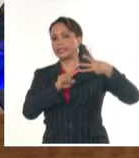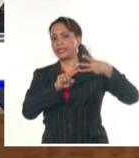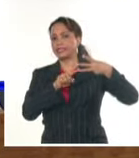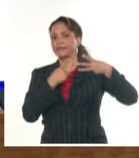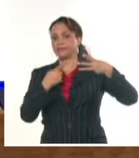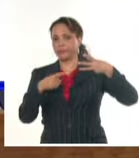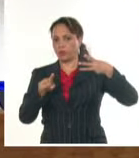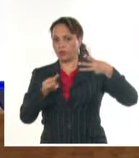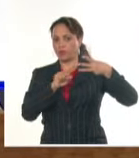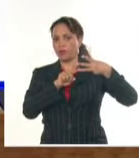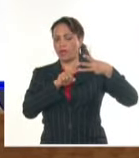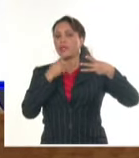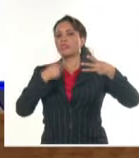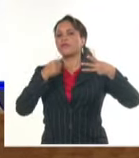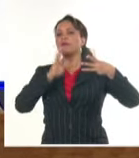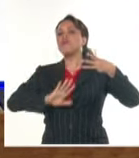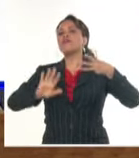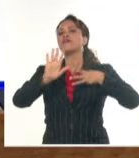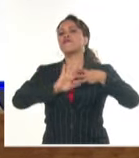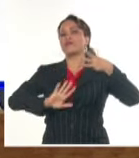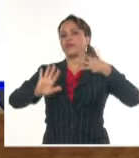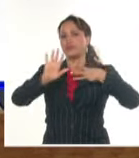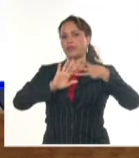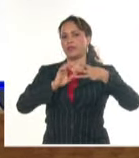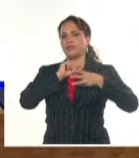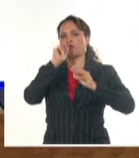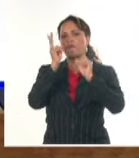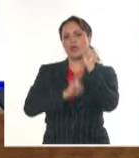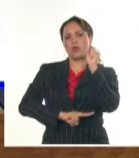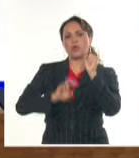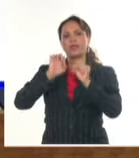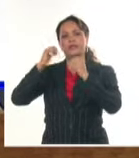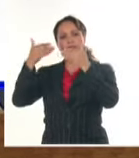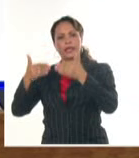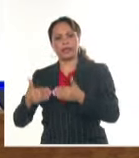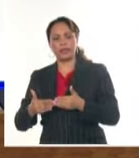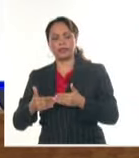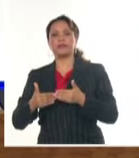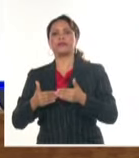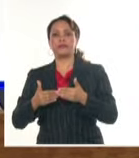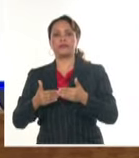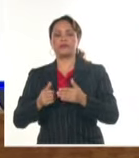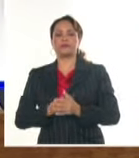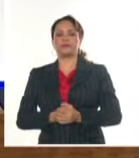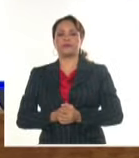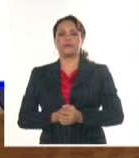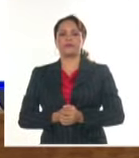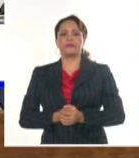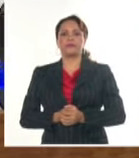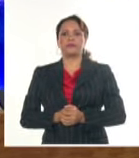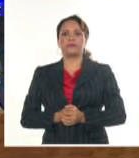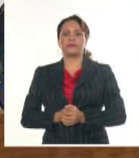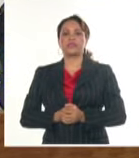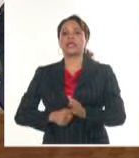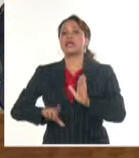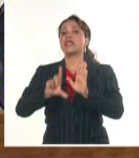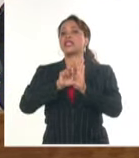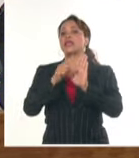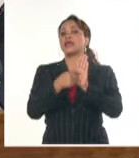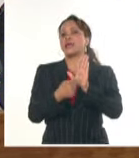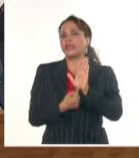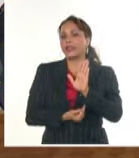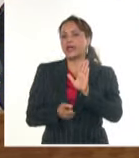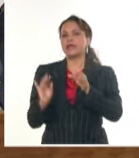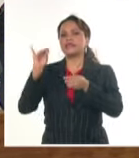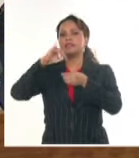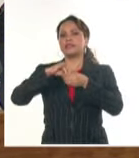que yo creo que tenemos que defender desde el punto de vista de los valores éticos y jurídicos. La legalidad, la integridad y